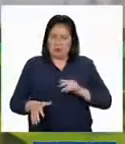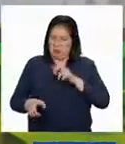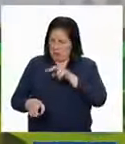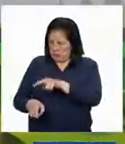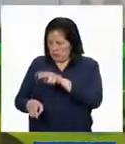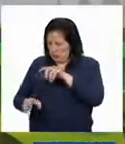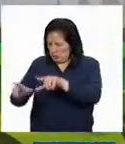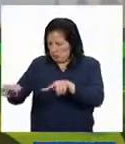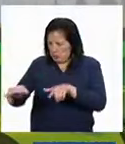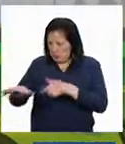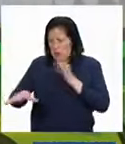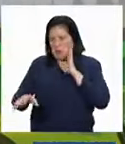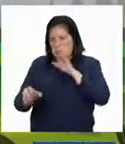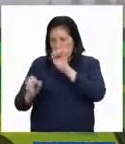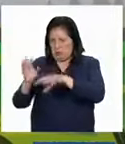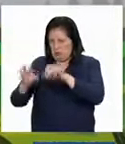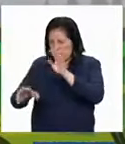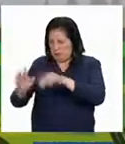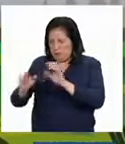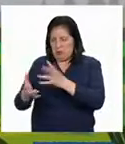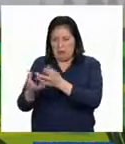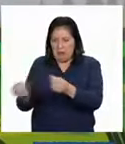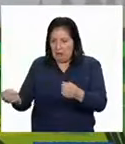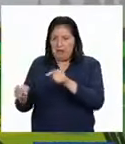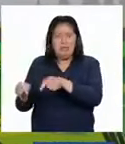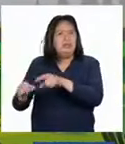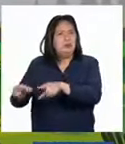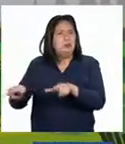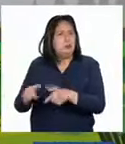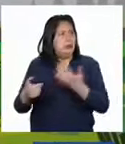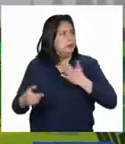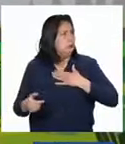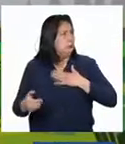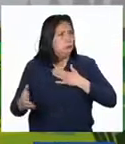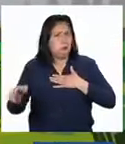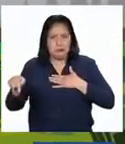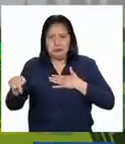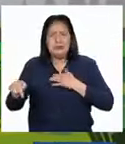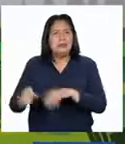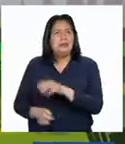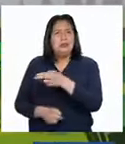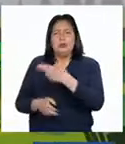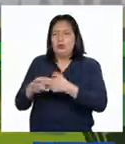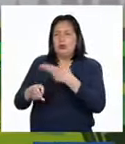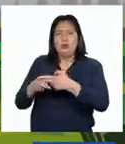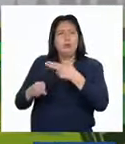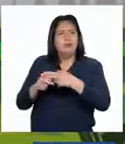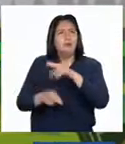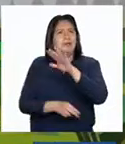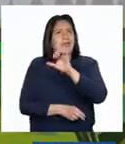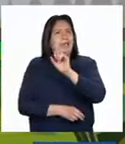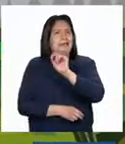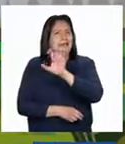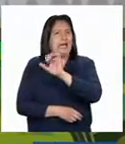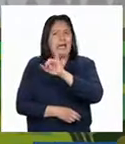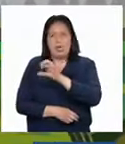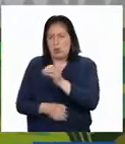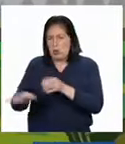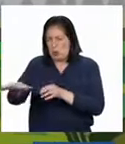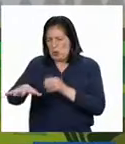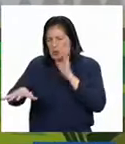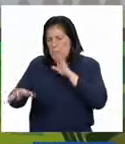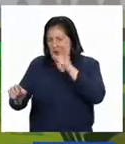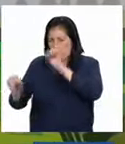bastante contaminado e iba a desaparecer. Este humedal es nuestro, amiga. En ese humedal llamado el Cascajo, todo